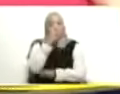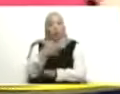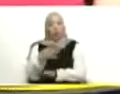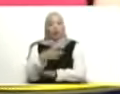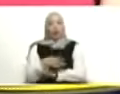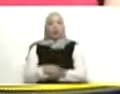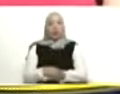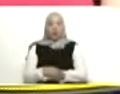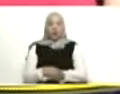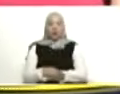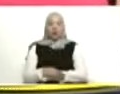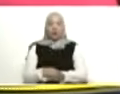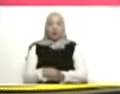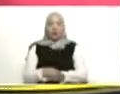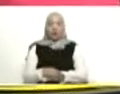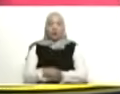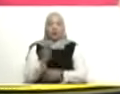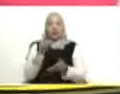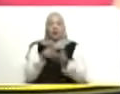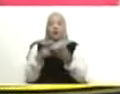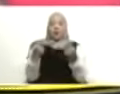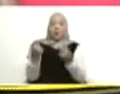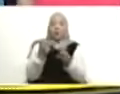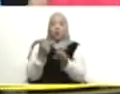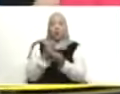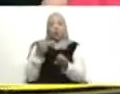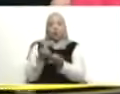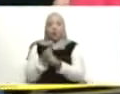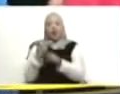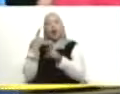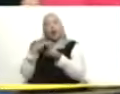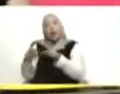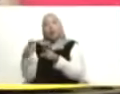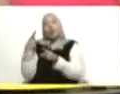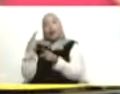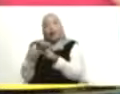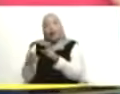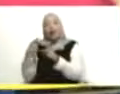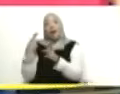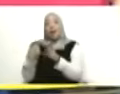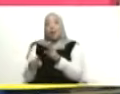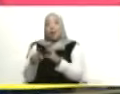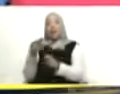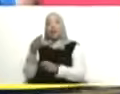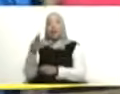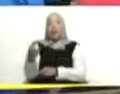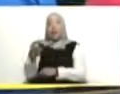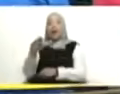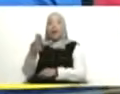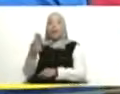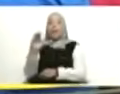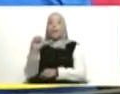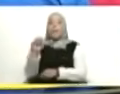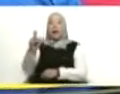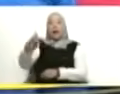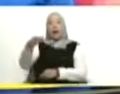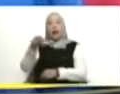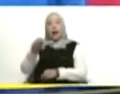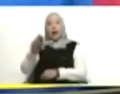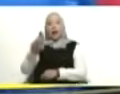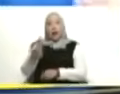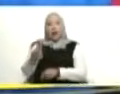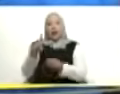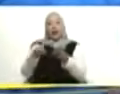Lebranche. Está el bagre, está el jurel, el pargo, el mero. Mira, Diosdado es buen pescador y buen cocinero,